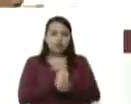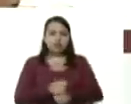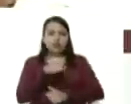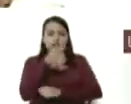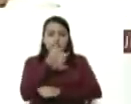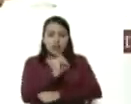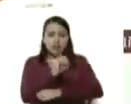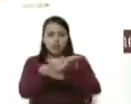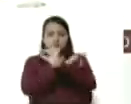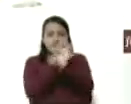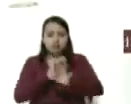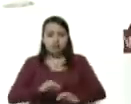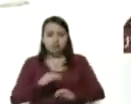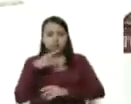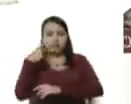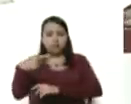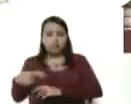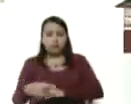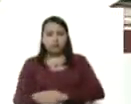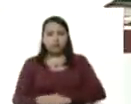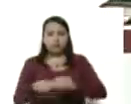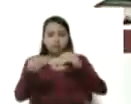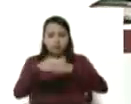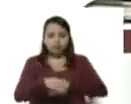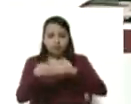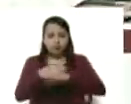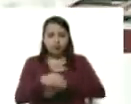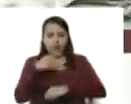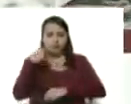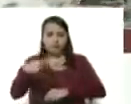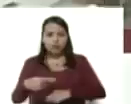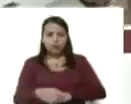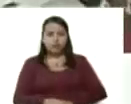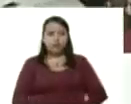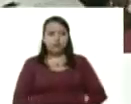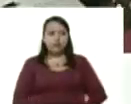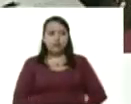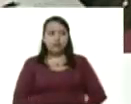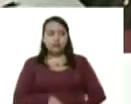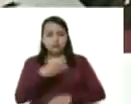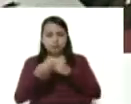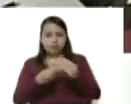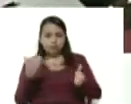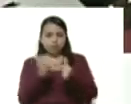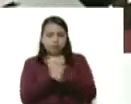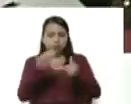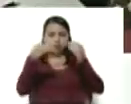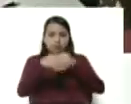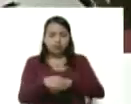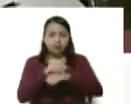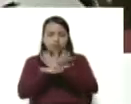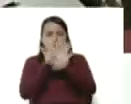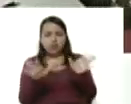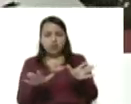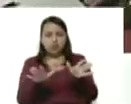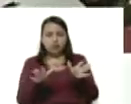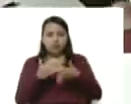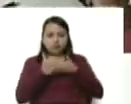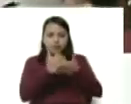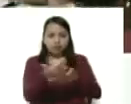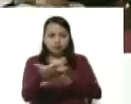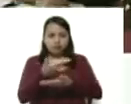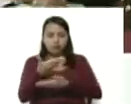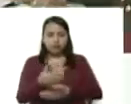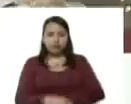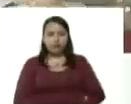están los mecanismos políticos de negociación política para alcanzar un acuerdo práctico y satisfactorio.